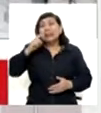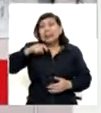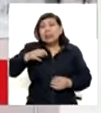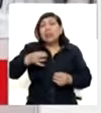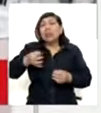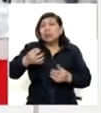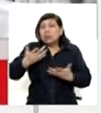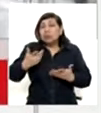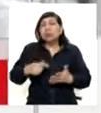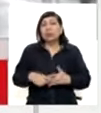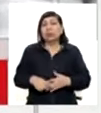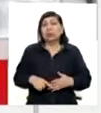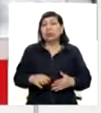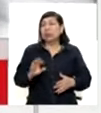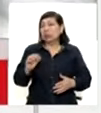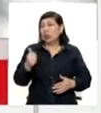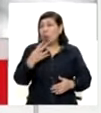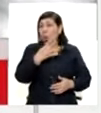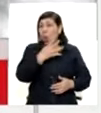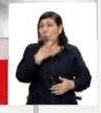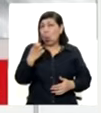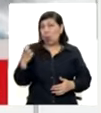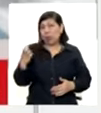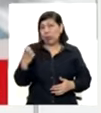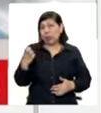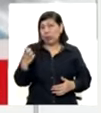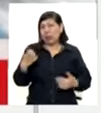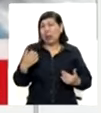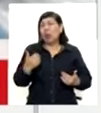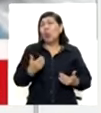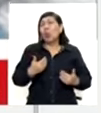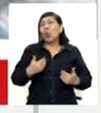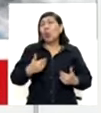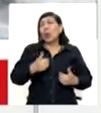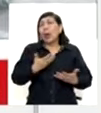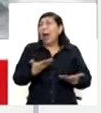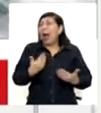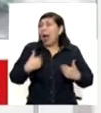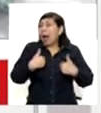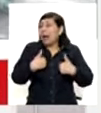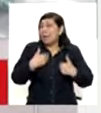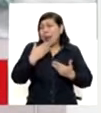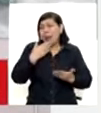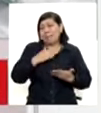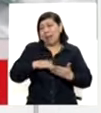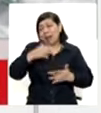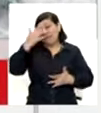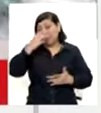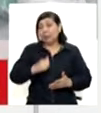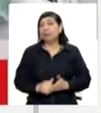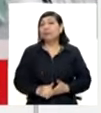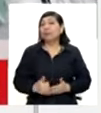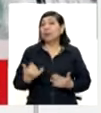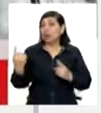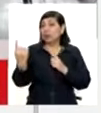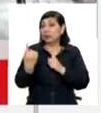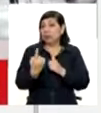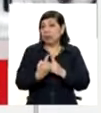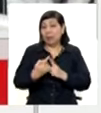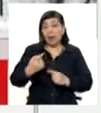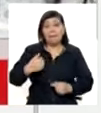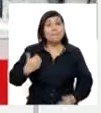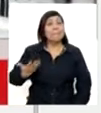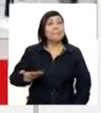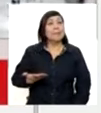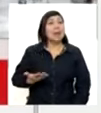animales heridos, que son ya casi 400 los afectados. En estos momentos vamos a conversar con el alcalde de Magdalena del